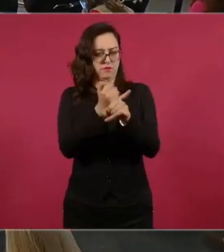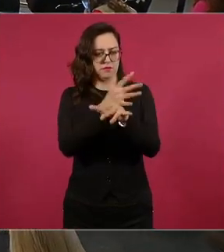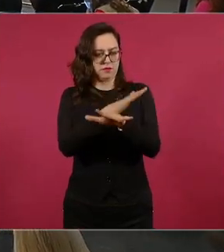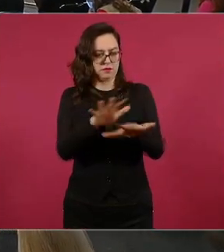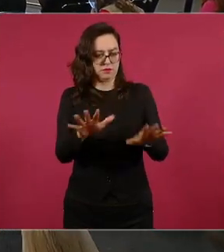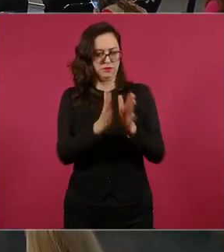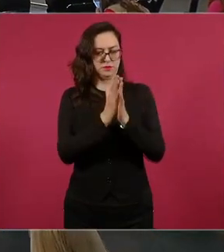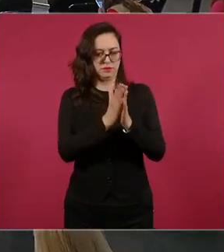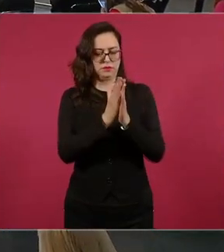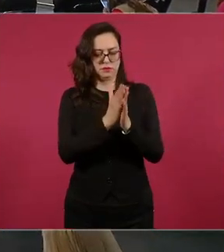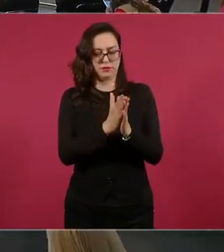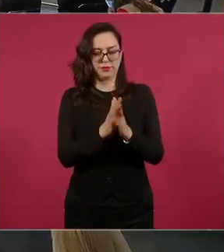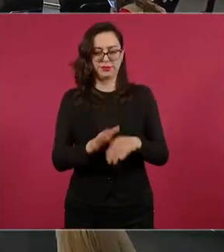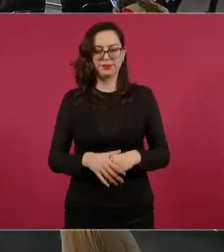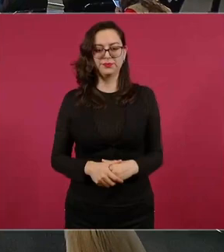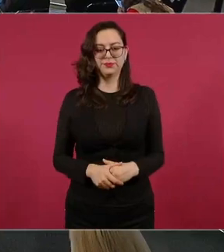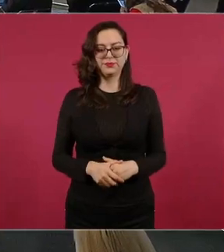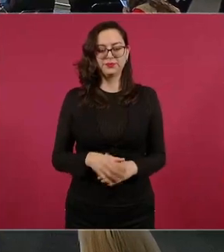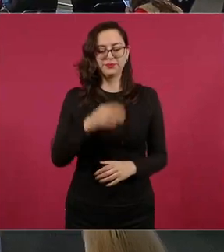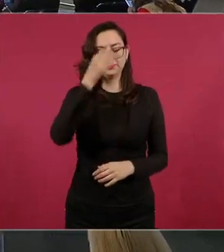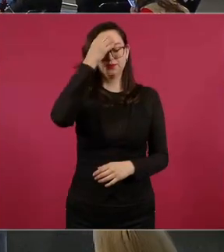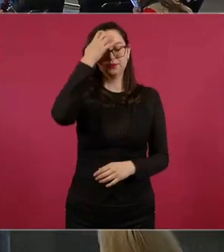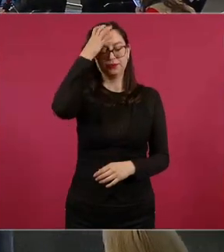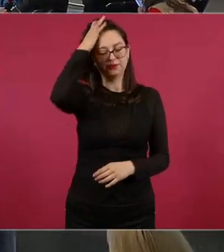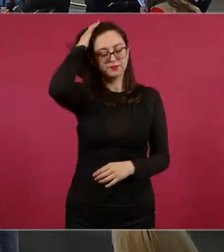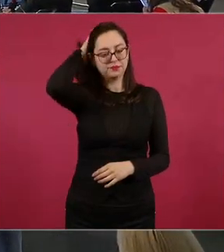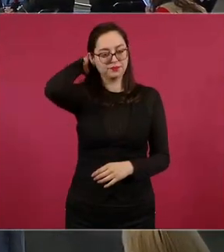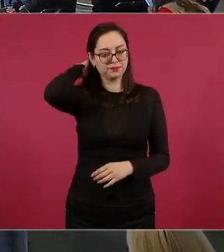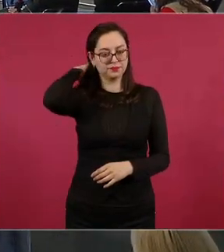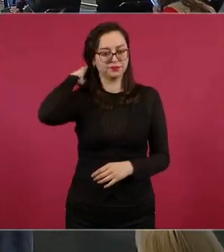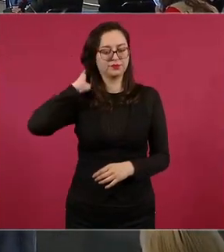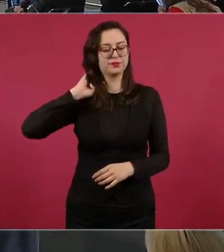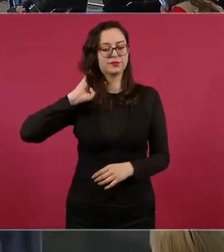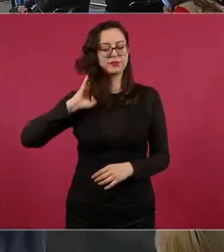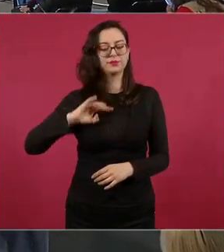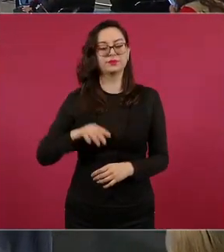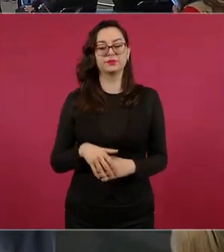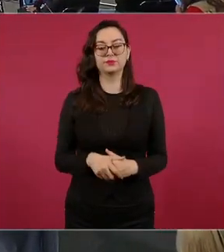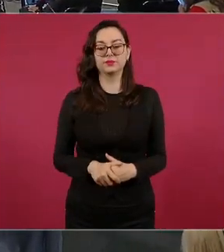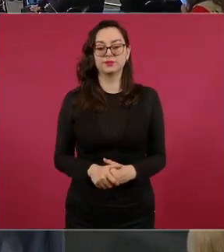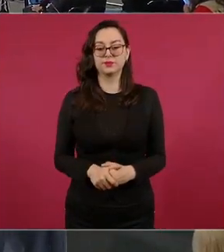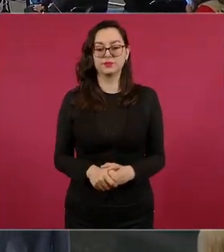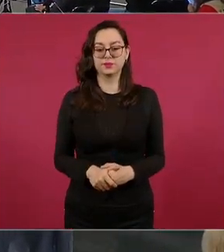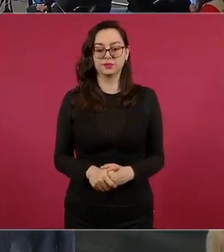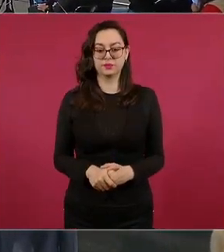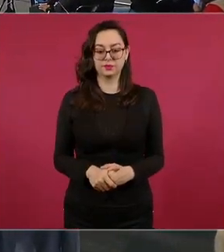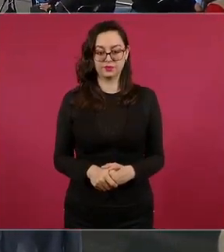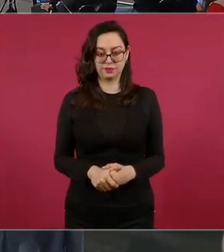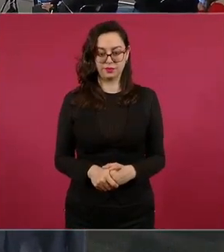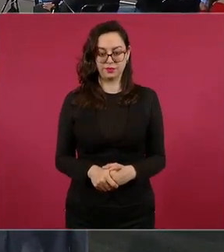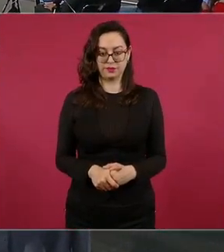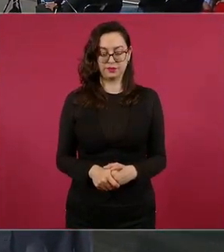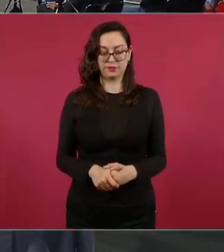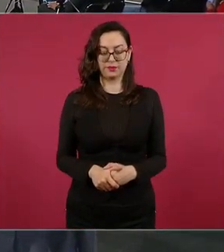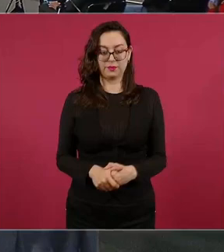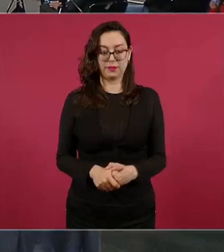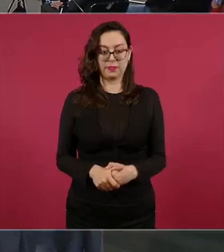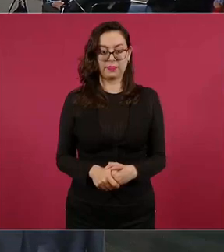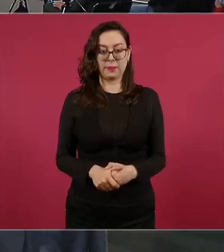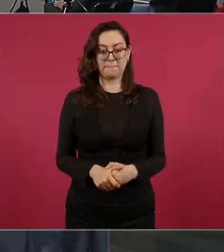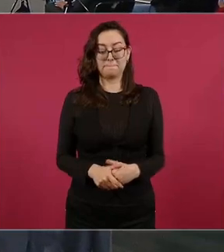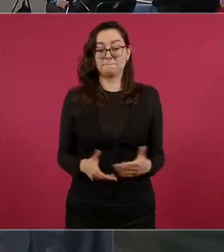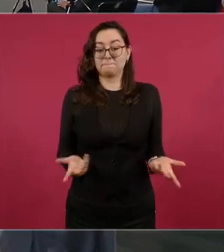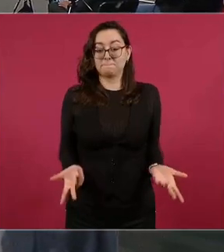ayer es de los más